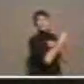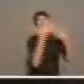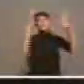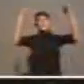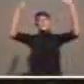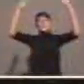burlón.